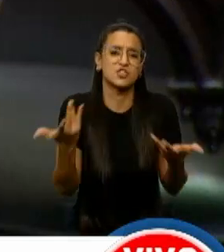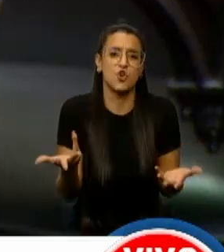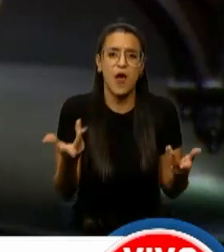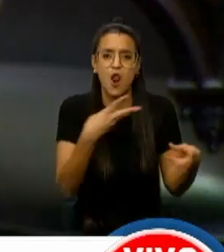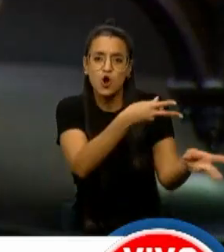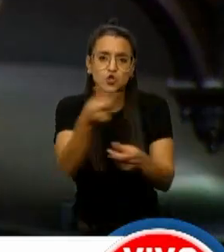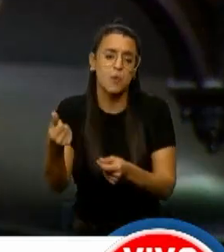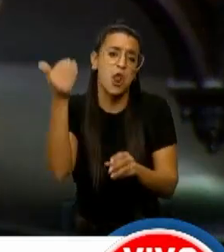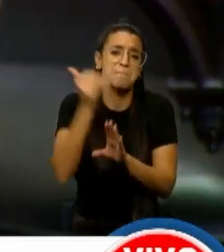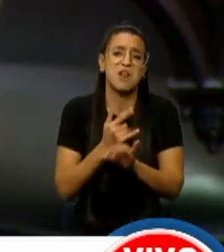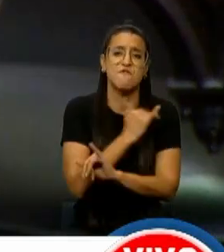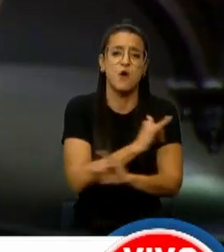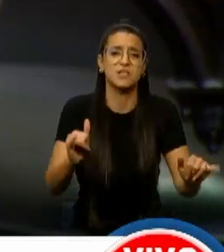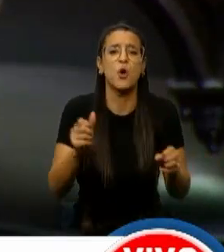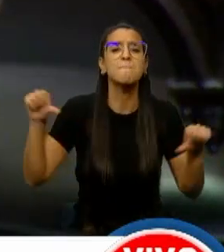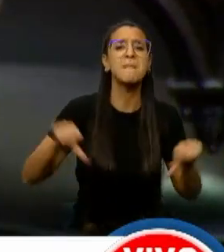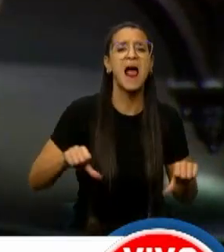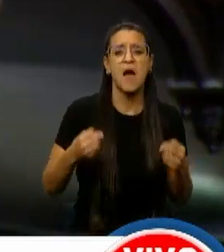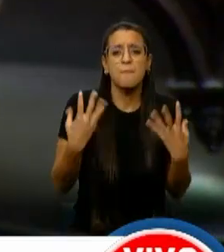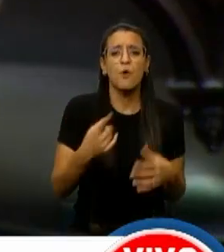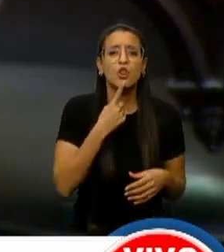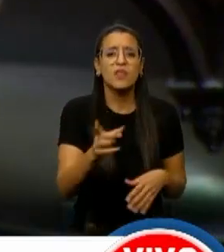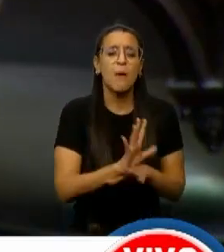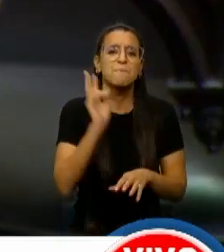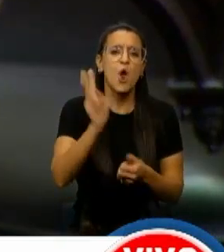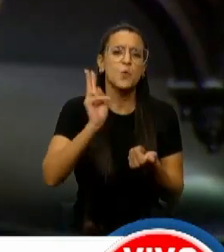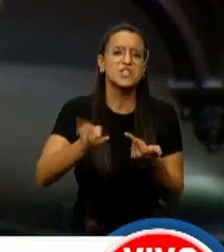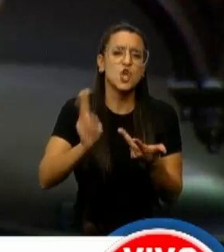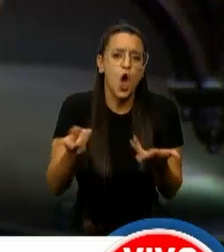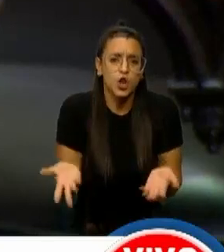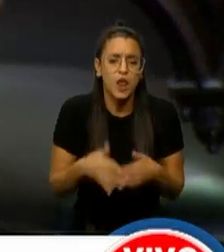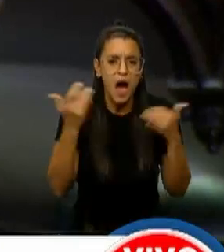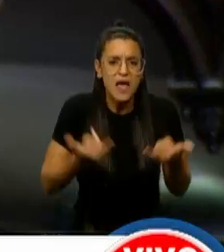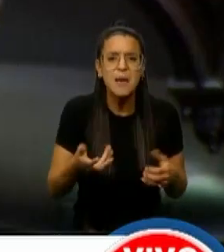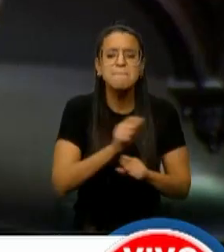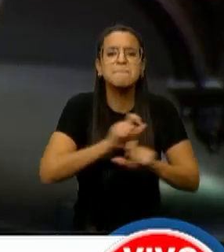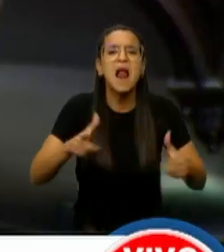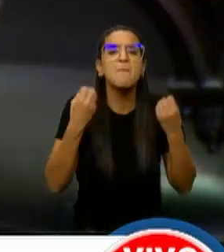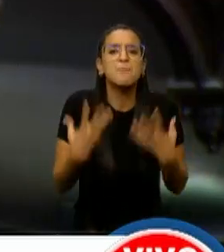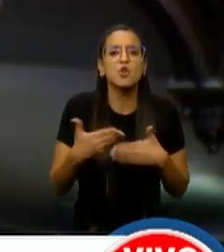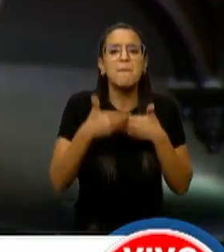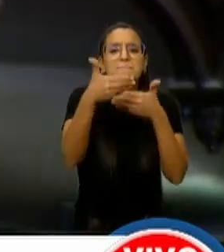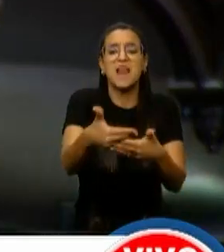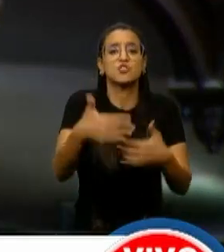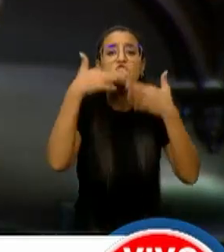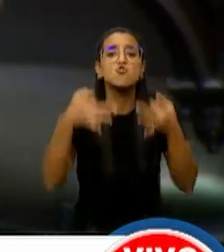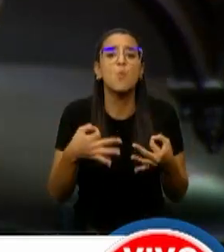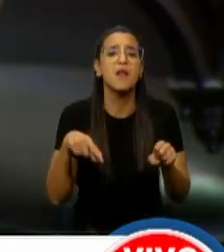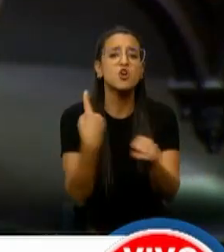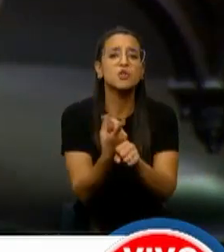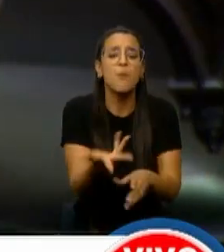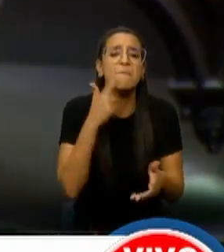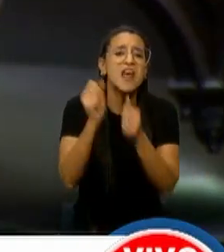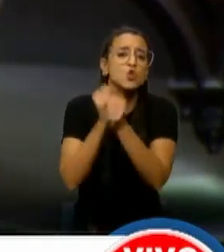los consumidores. Es mala porque es excesivamente prohibicionista. Es mala porque tiene plazos incumplibles